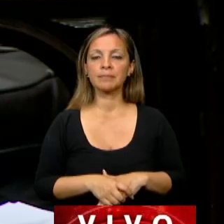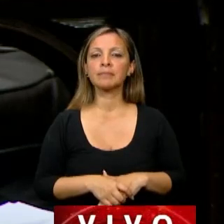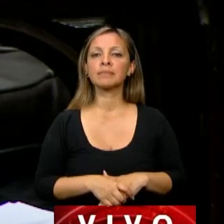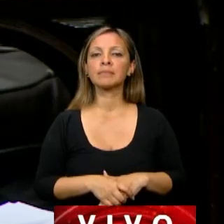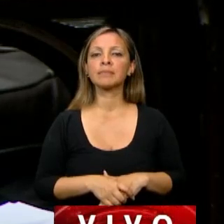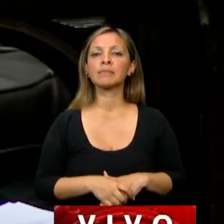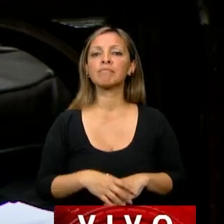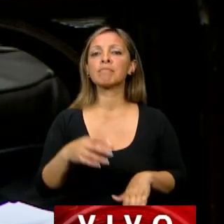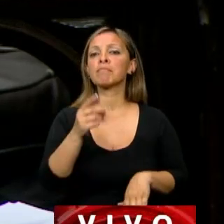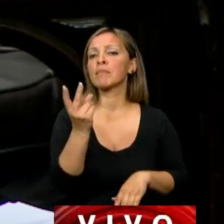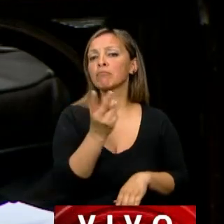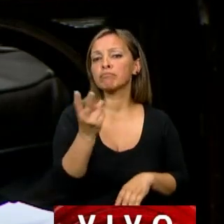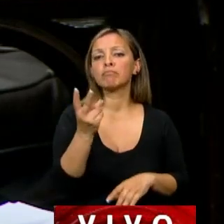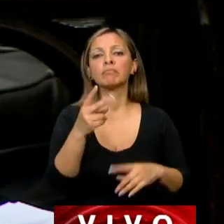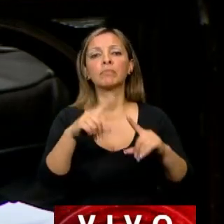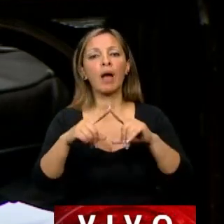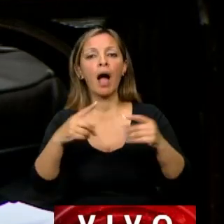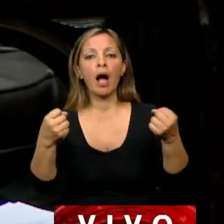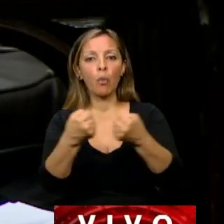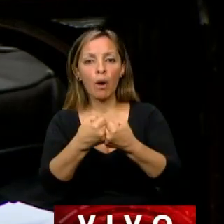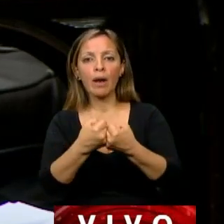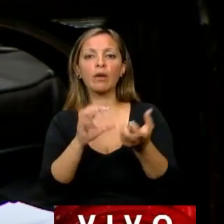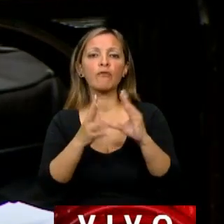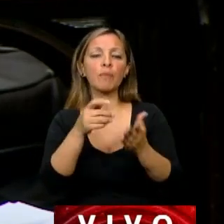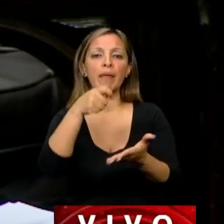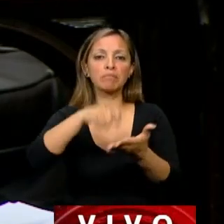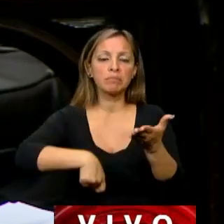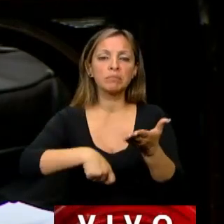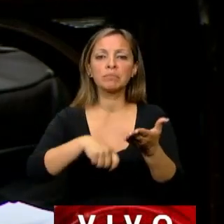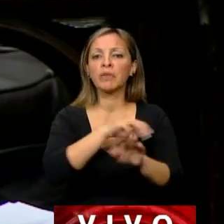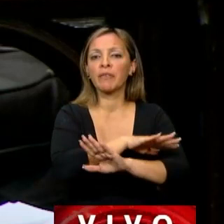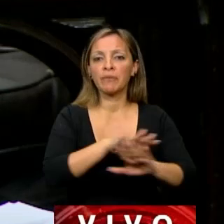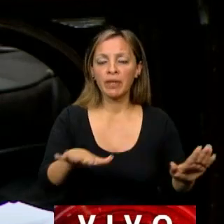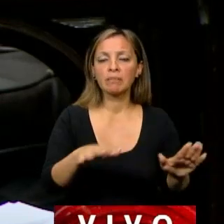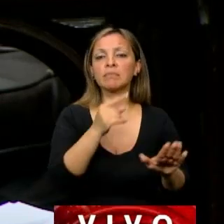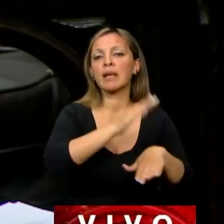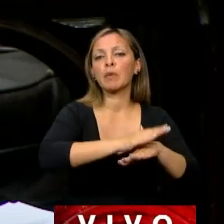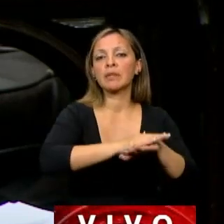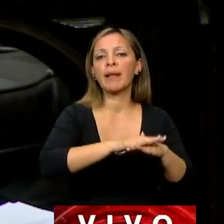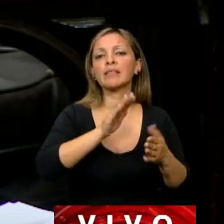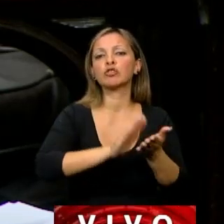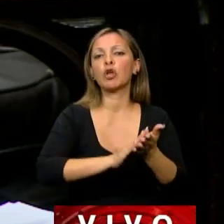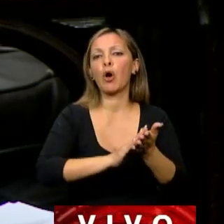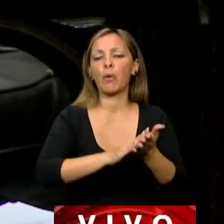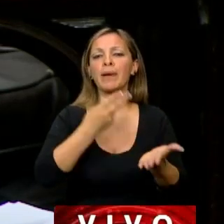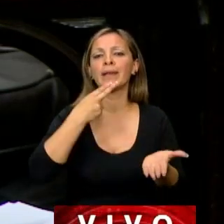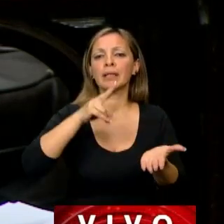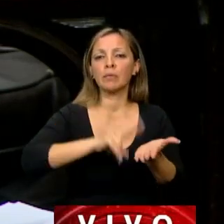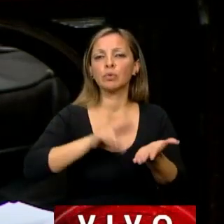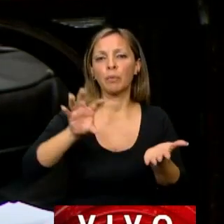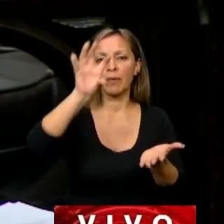las partes se acuerdan a través del consenso dejar sin efecto las obligaciones asumidas en materia tributaria provincial